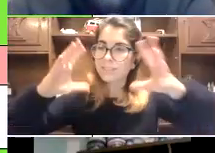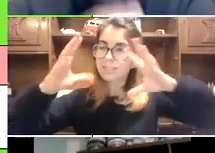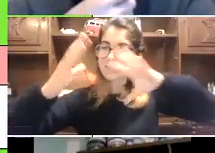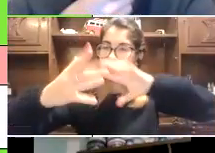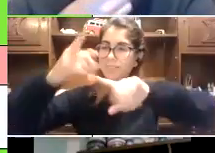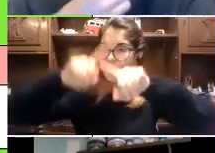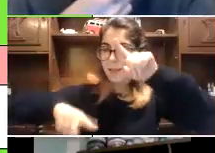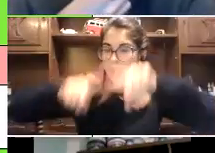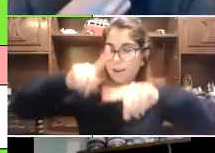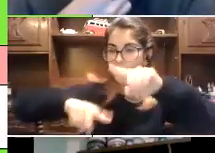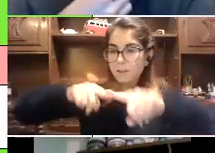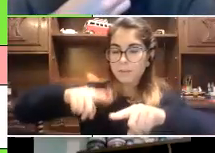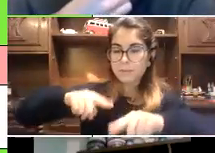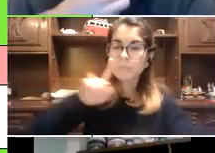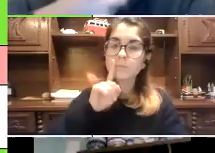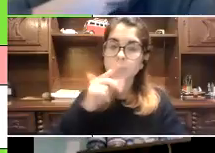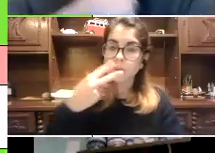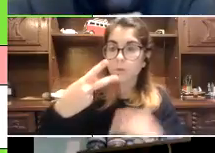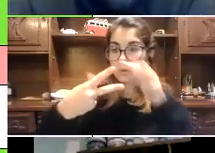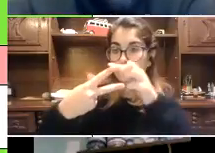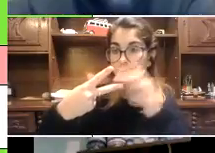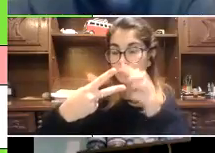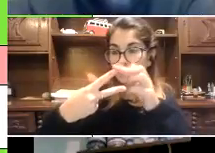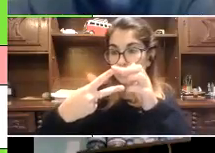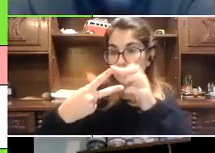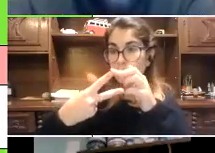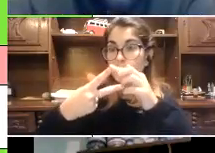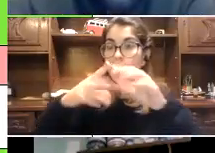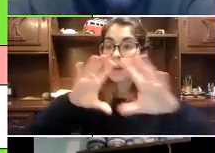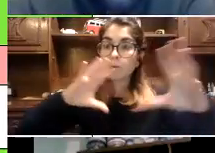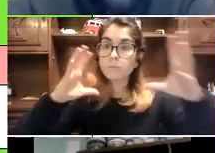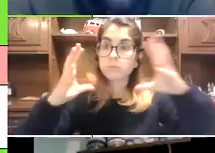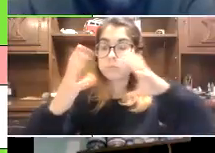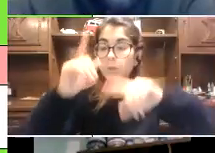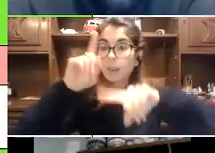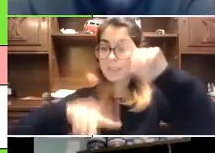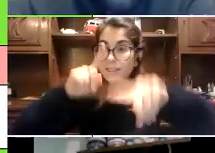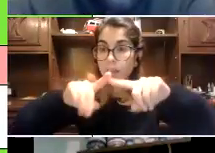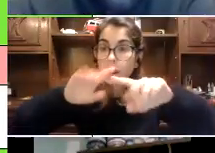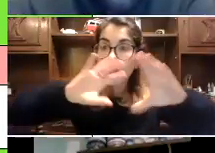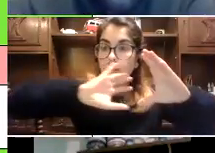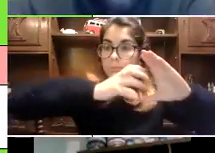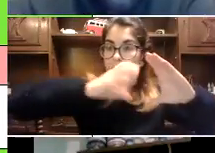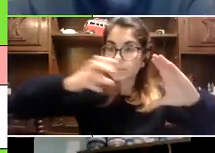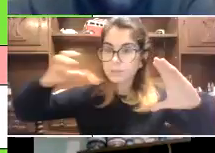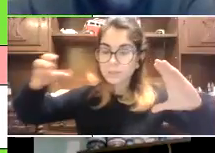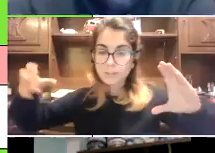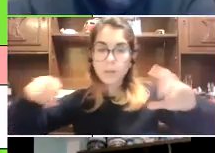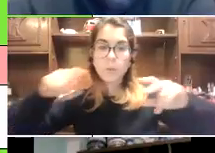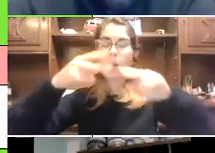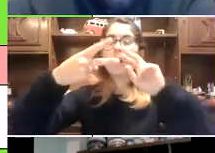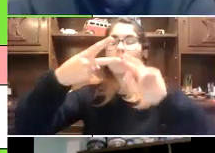incorpora dos aspectos, la Tierra en el espacio y la dinámica interna del planeta. O sea, es como la unidad más astronómica